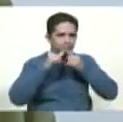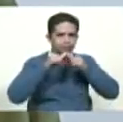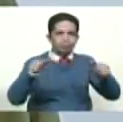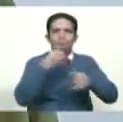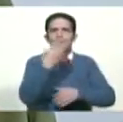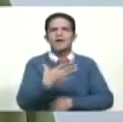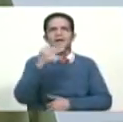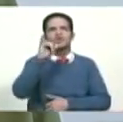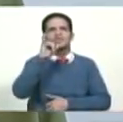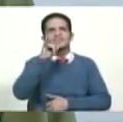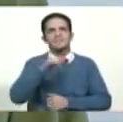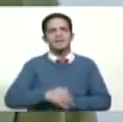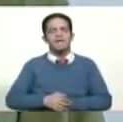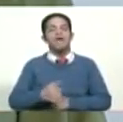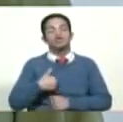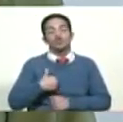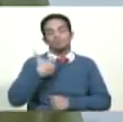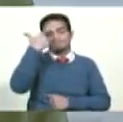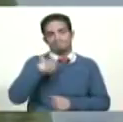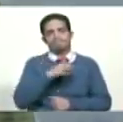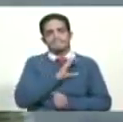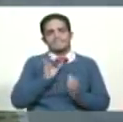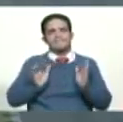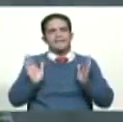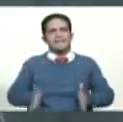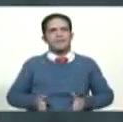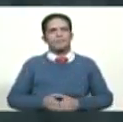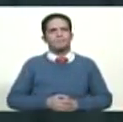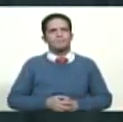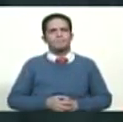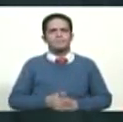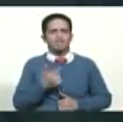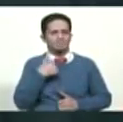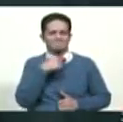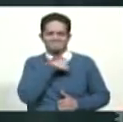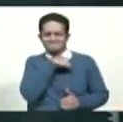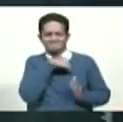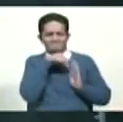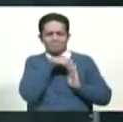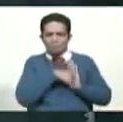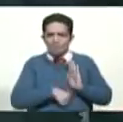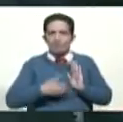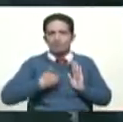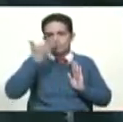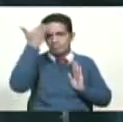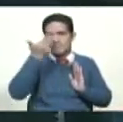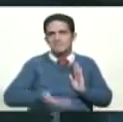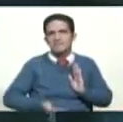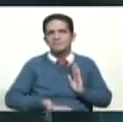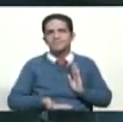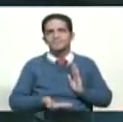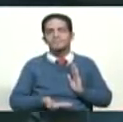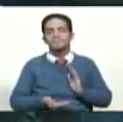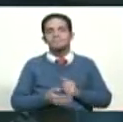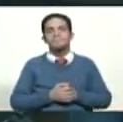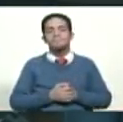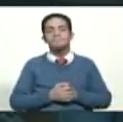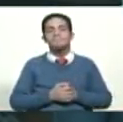Soy cristiano de Cristo en lo más profundo de mi ser, y cada día que